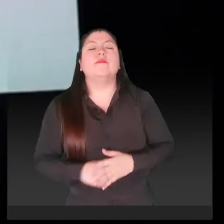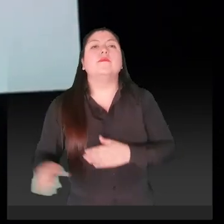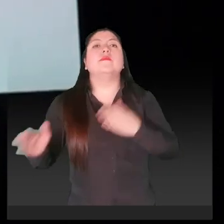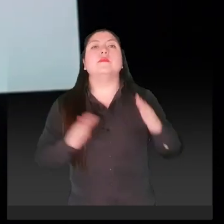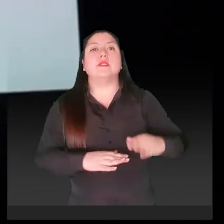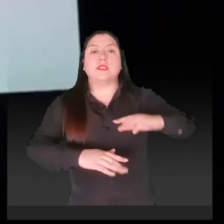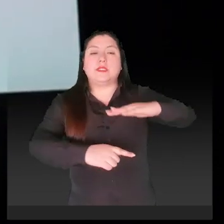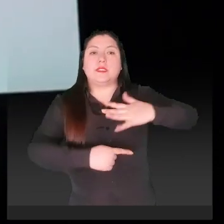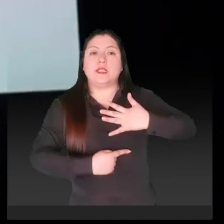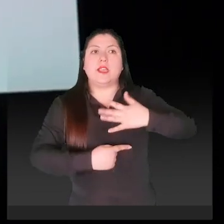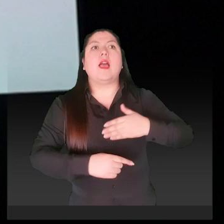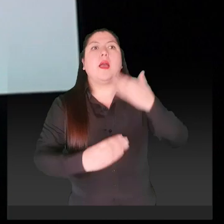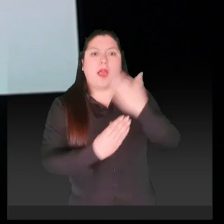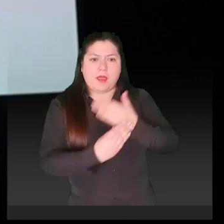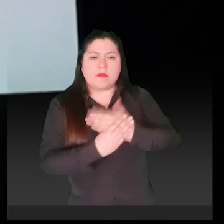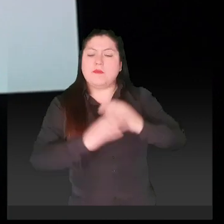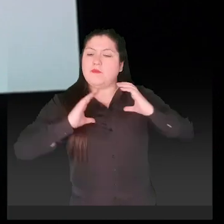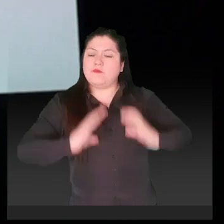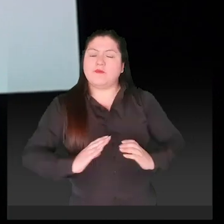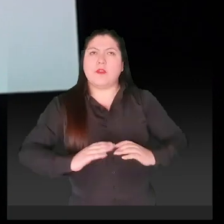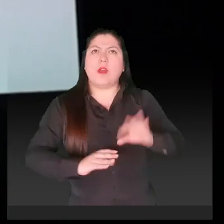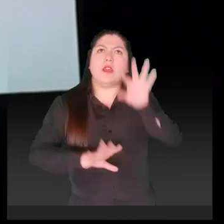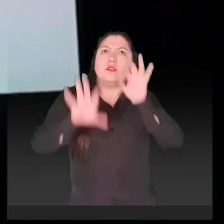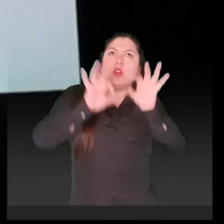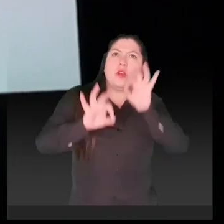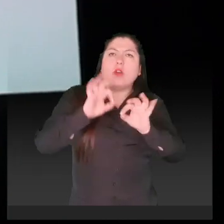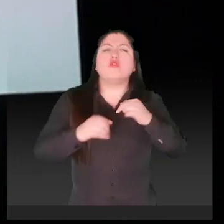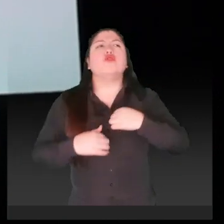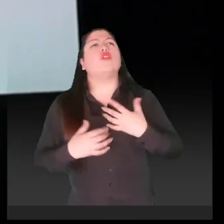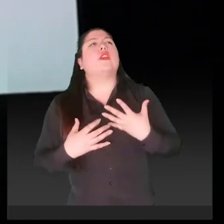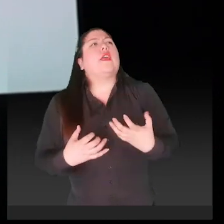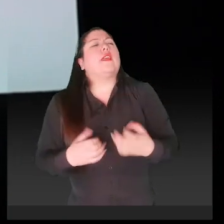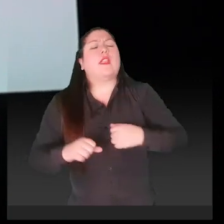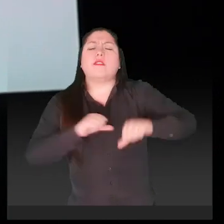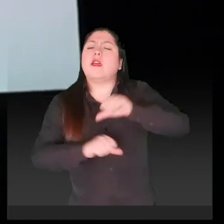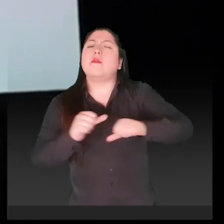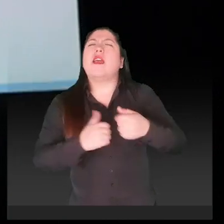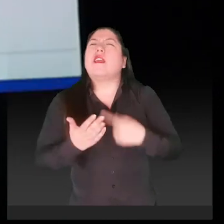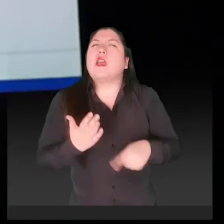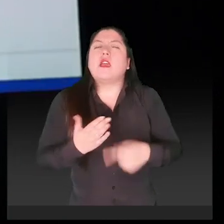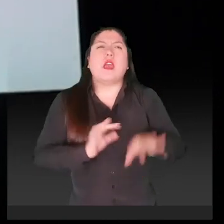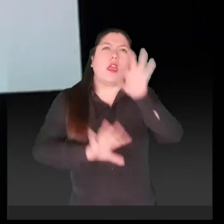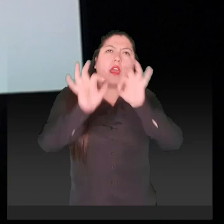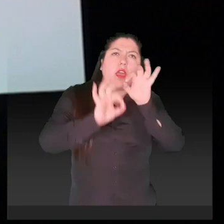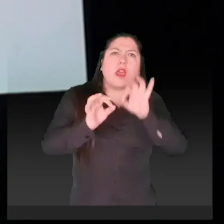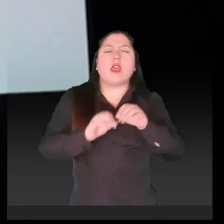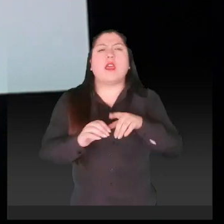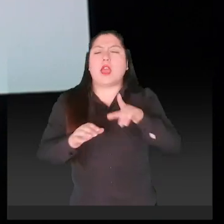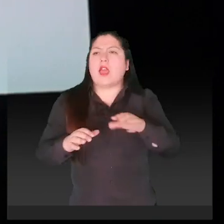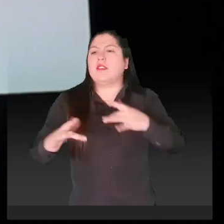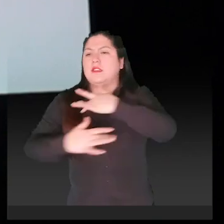6. Autentica e ingresa a la carpeta ciudadana, donde podrás seleccionar las categorías de interés para la gestión del trámite